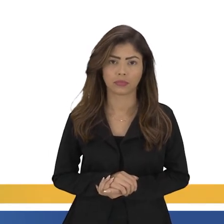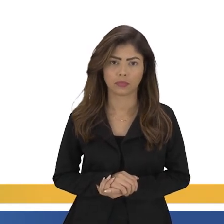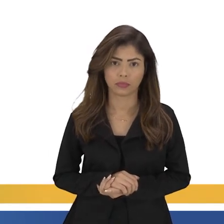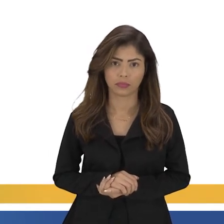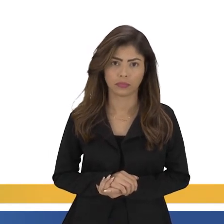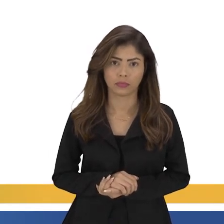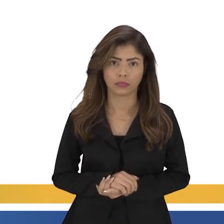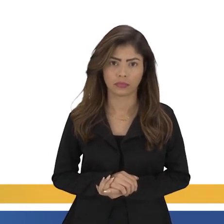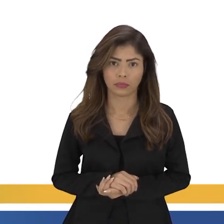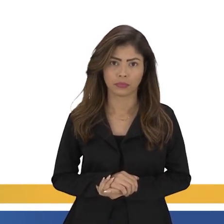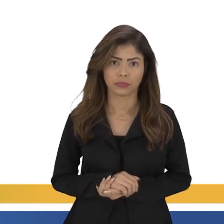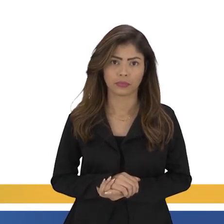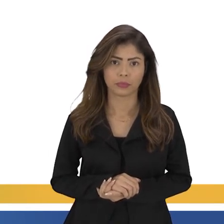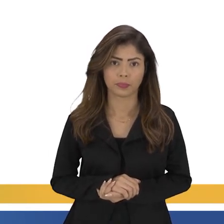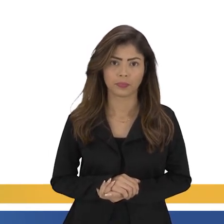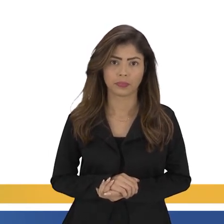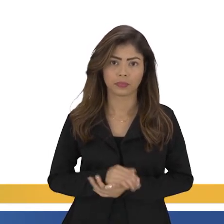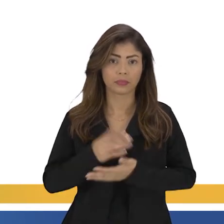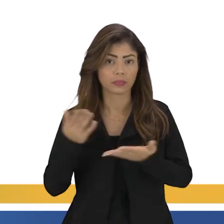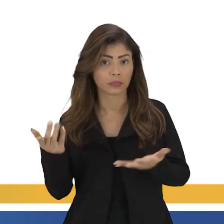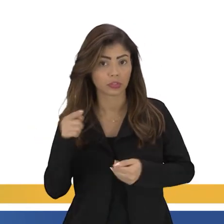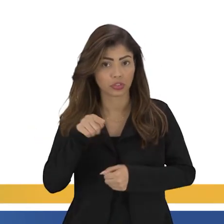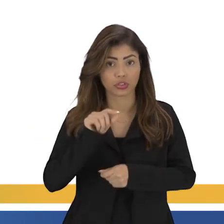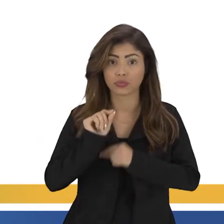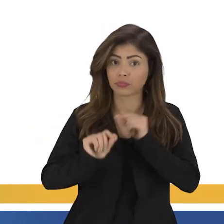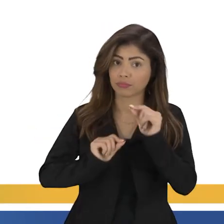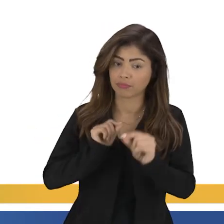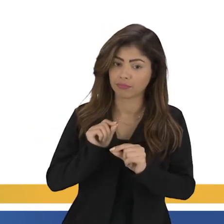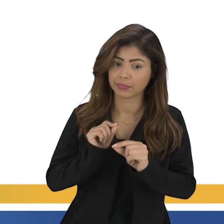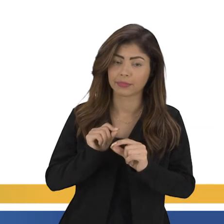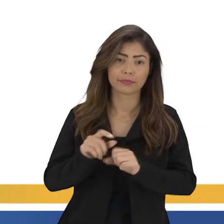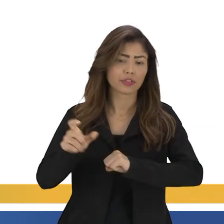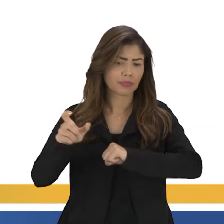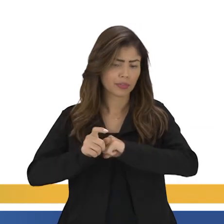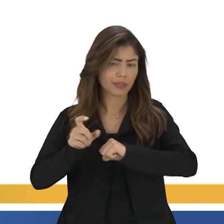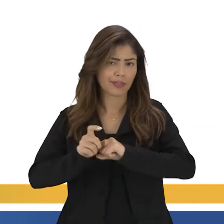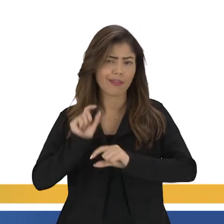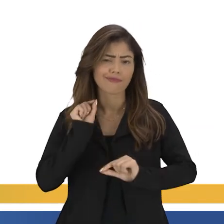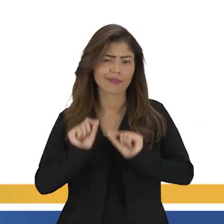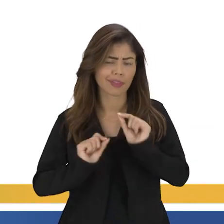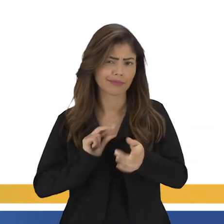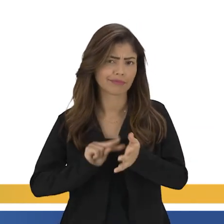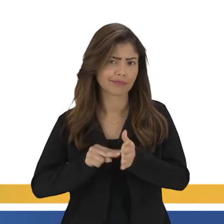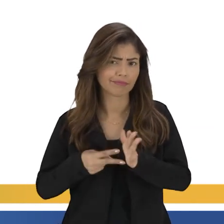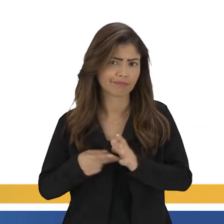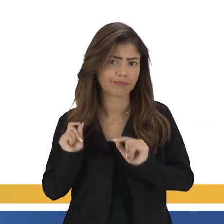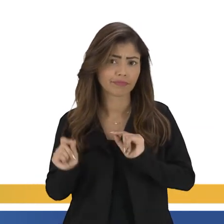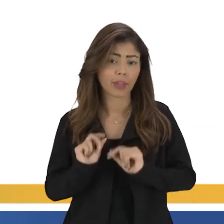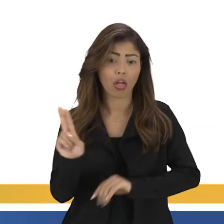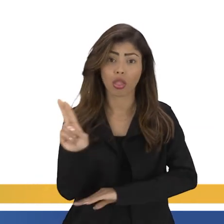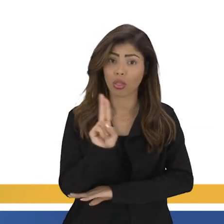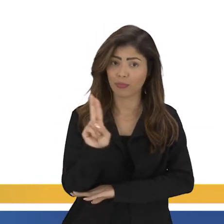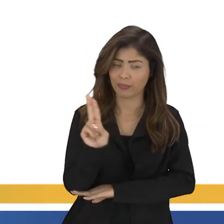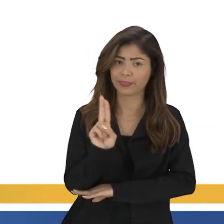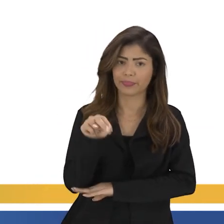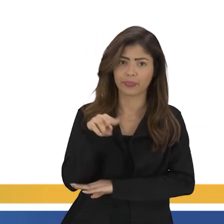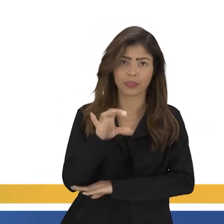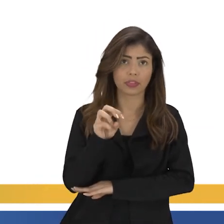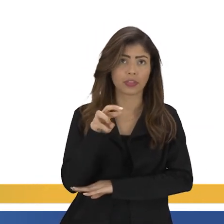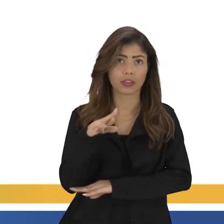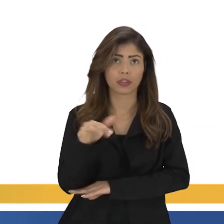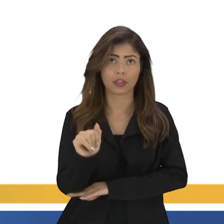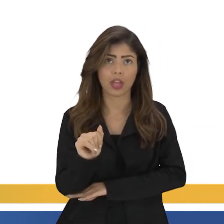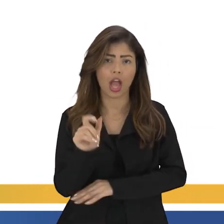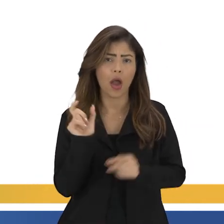las qualidades, ok? Então, gente, substantivo. O que é o substantivo? São os chamados nomes, que são